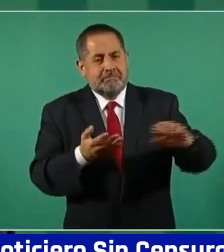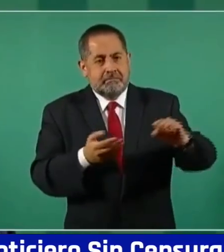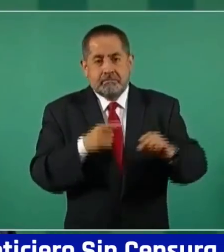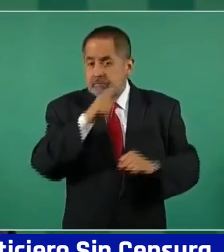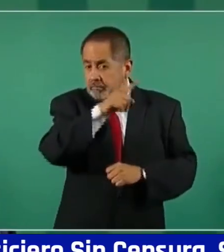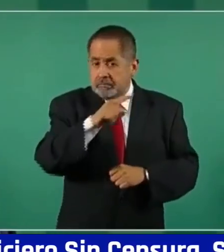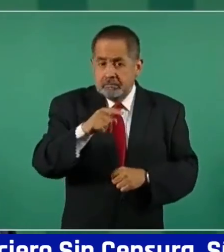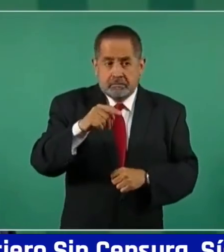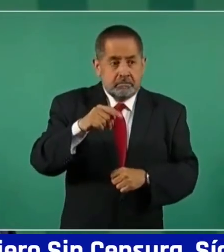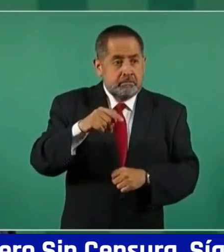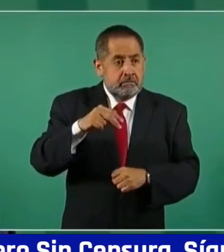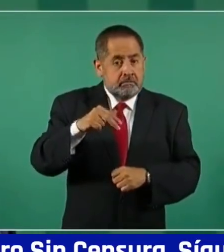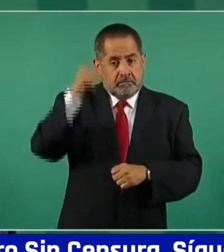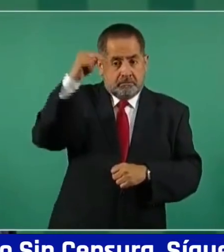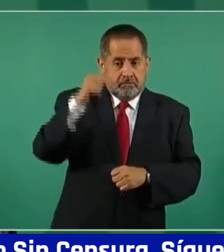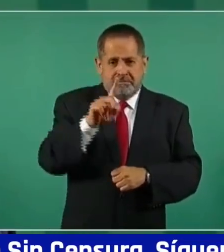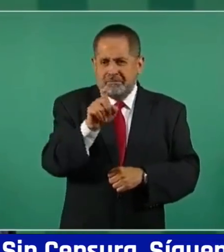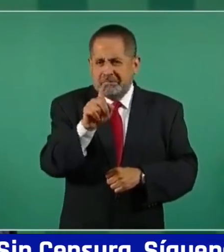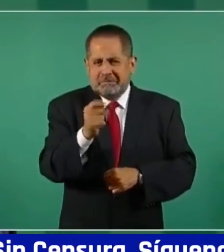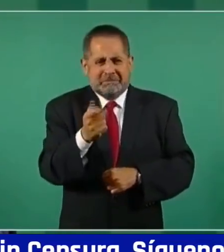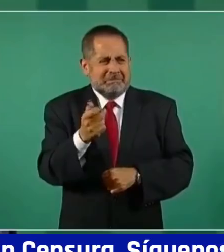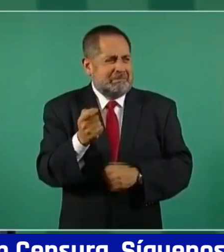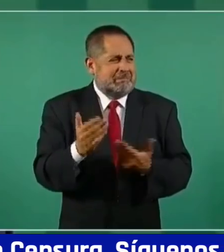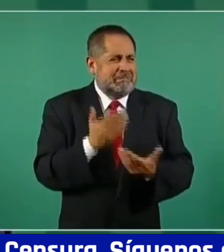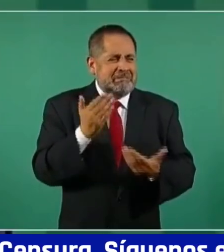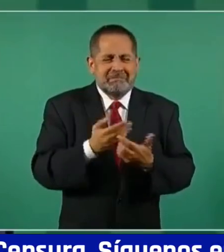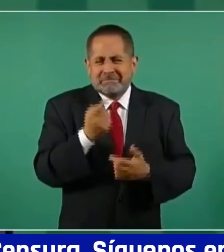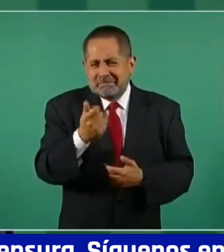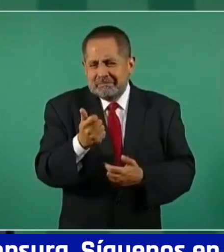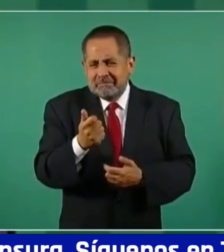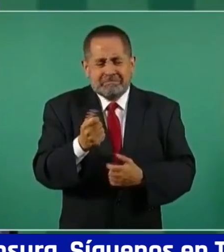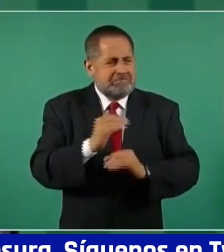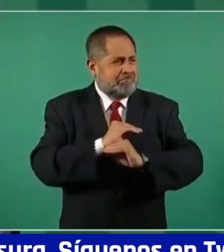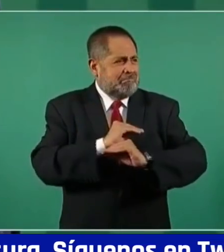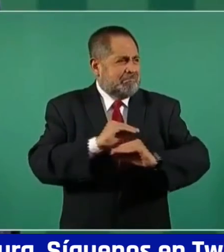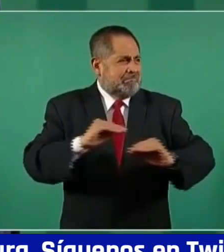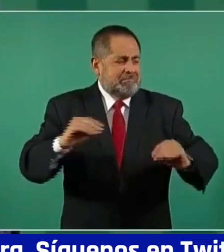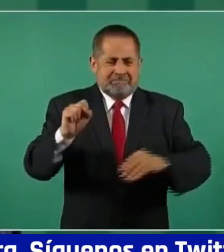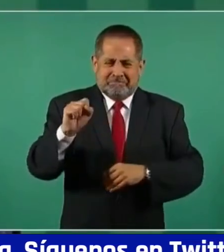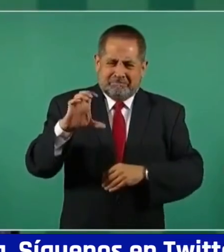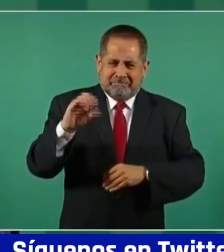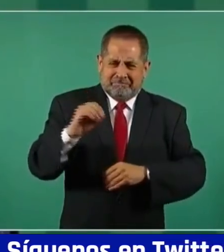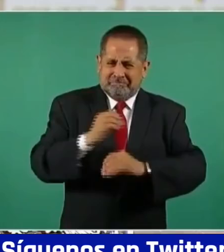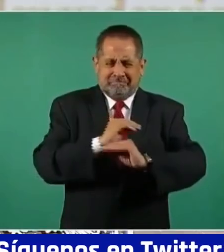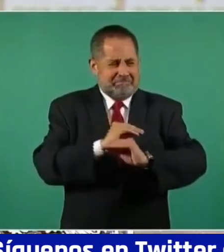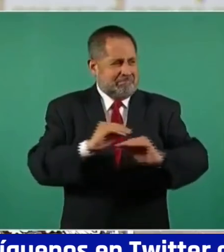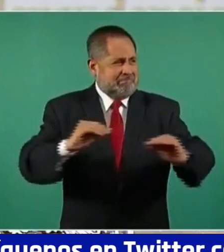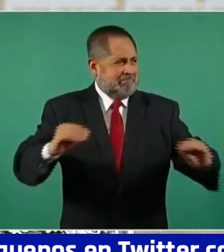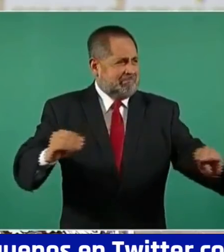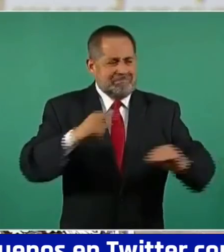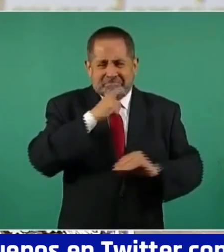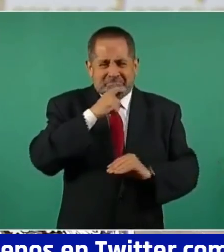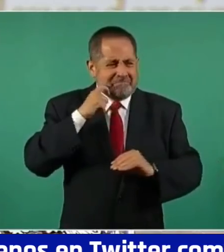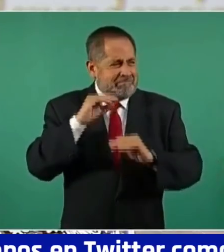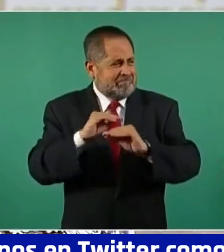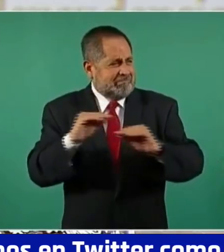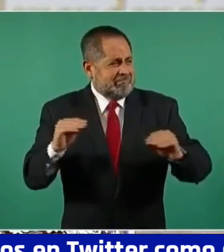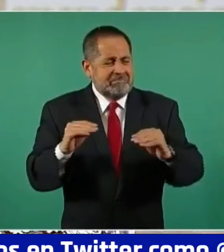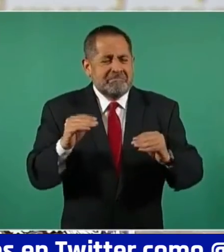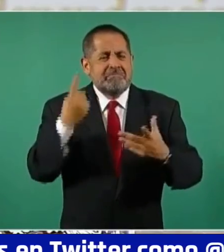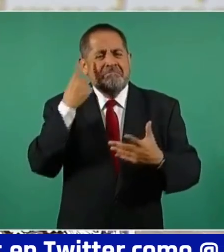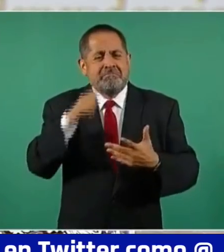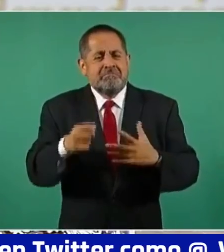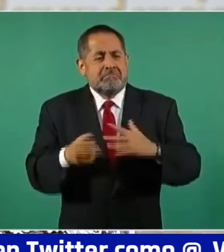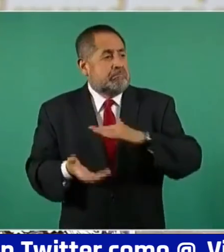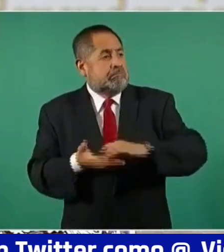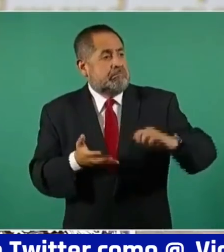agua, es la zona más desértica. ¿Y saben para qué?